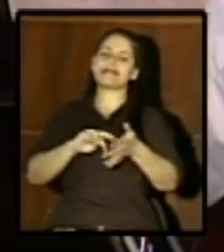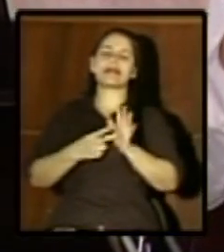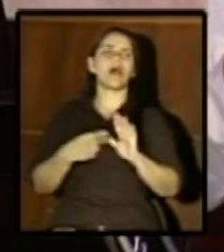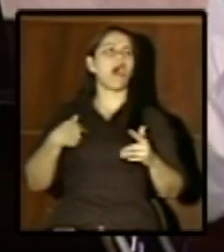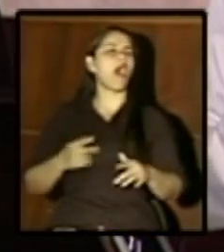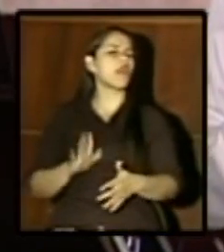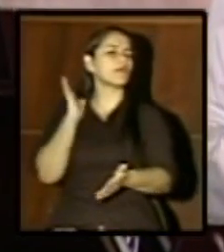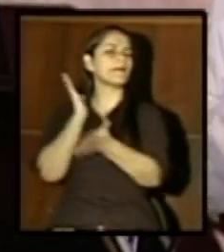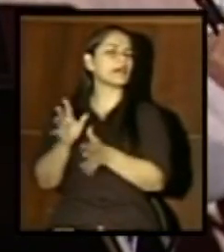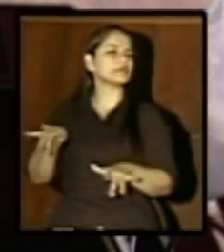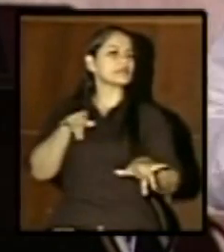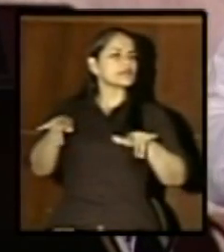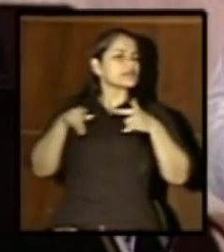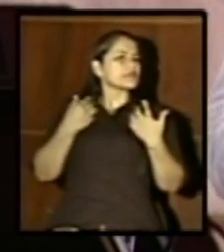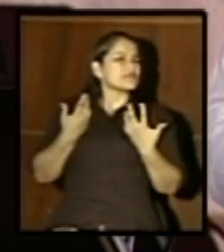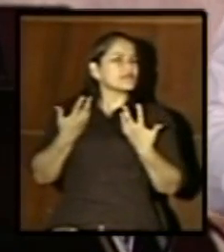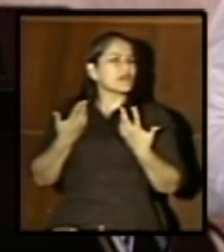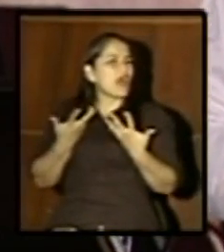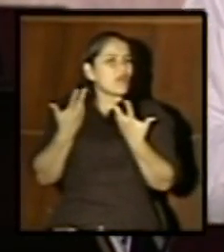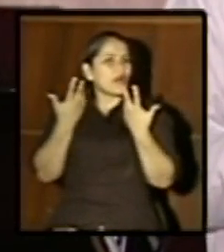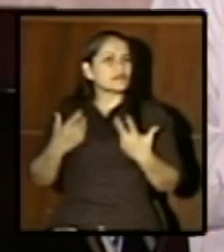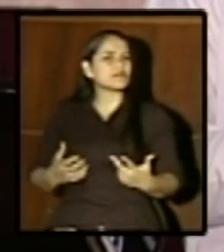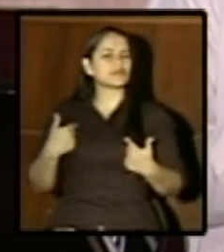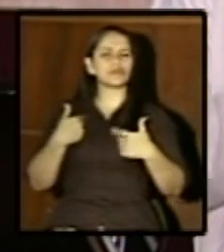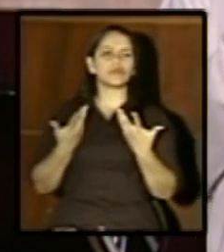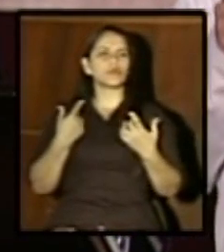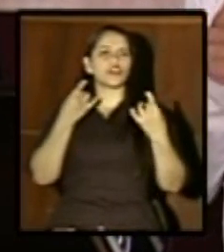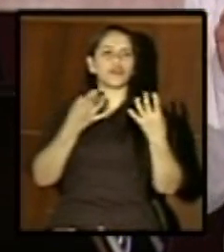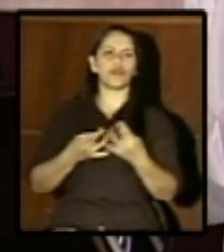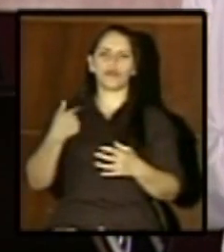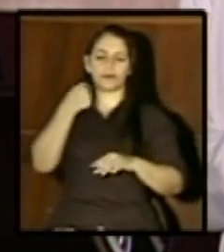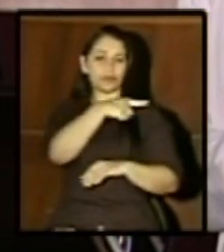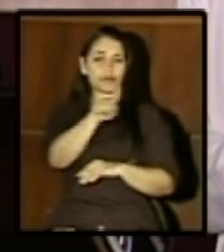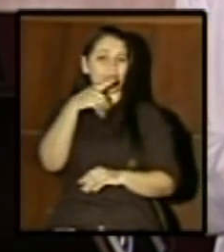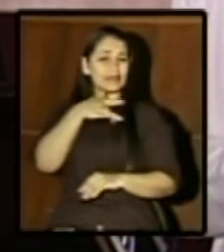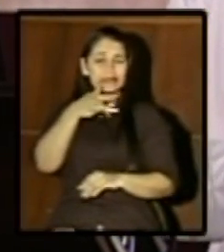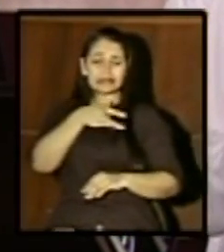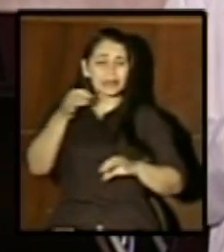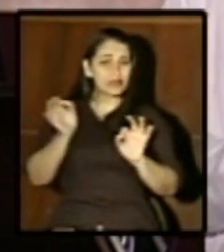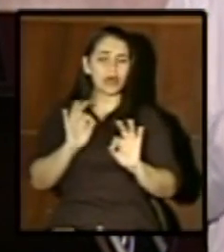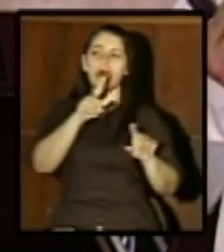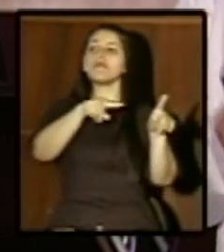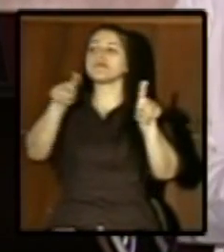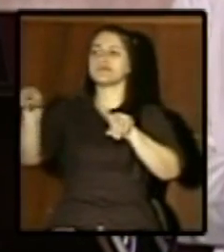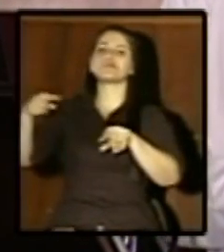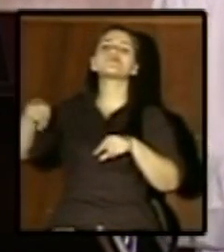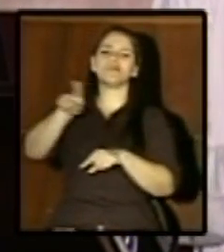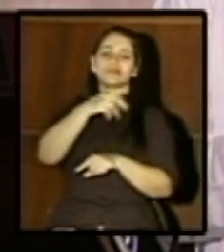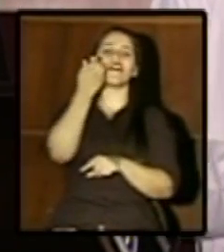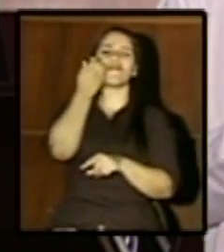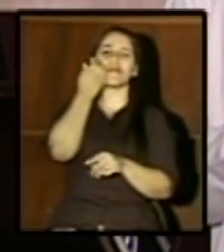está generando un daño a cualquier estructura corporal nuestra. Si nosotros no sintiéramos dolor, y de hecho hay un síndrome